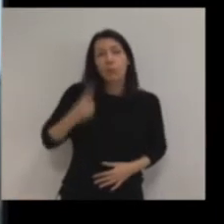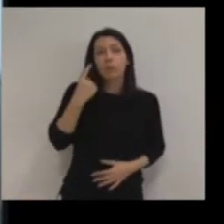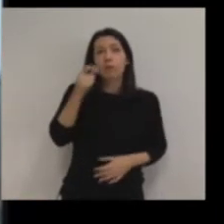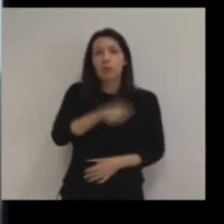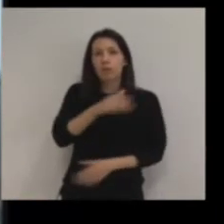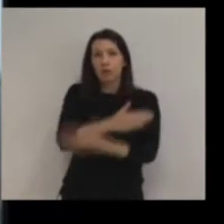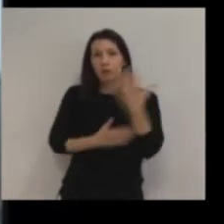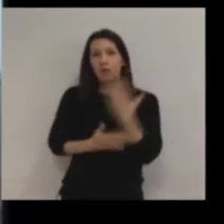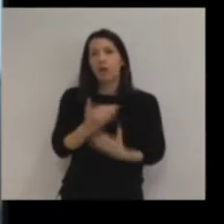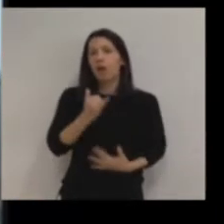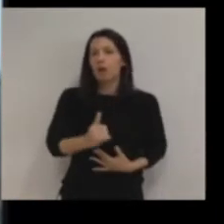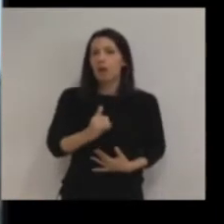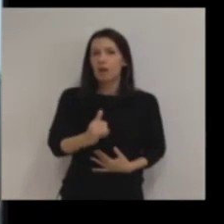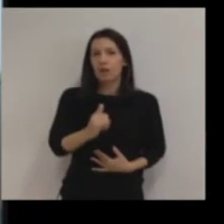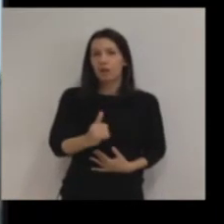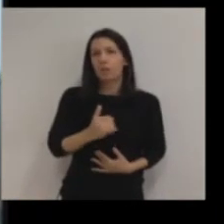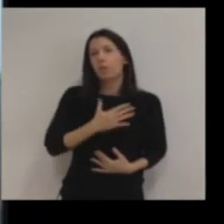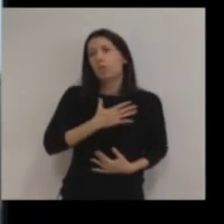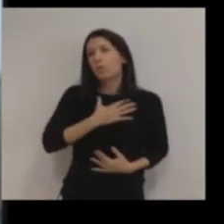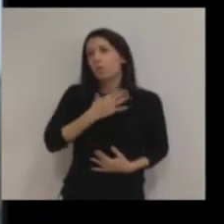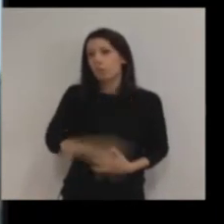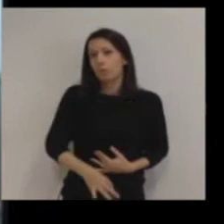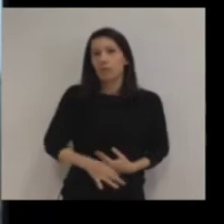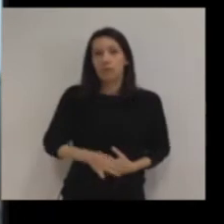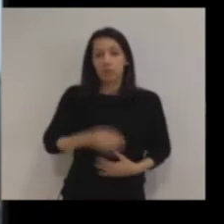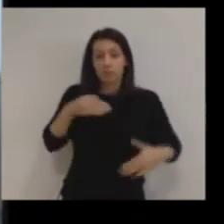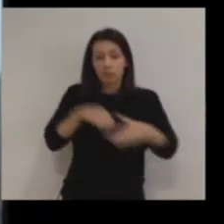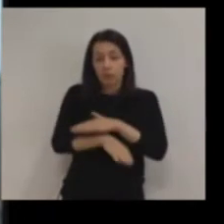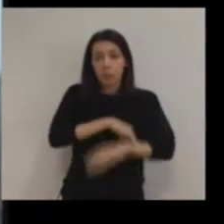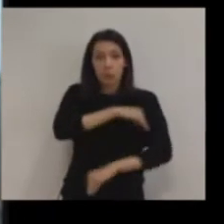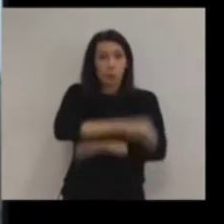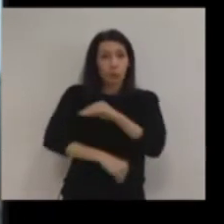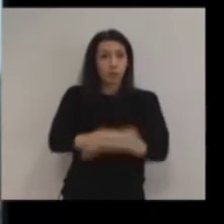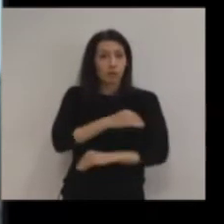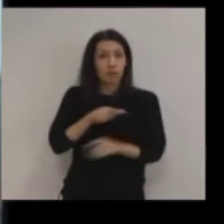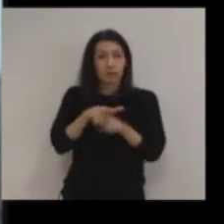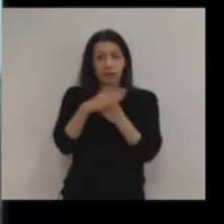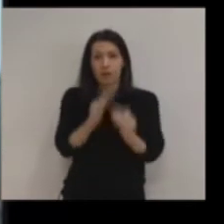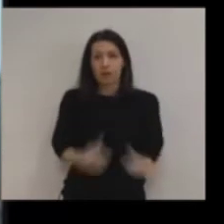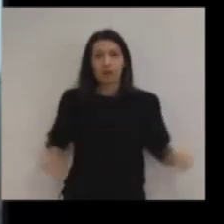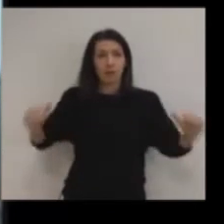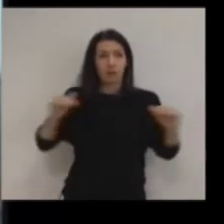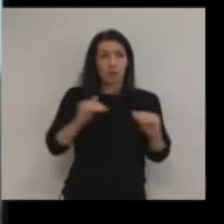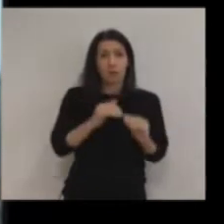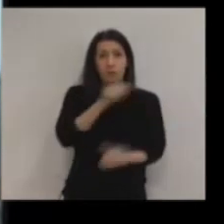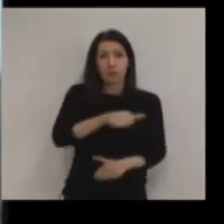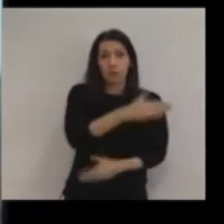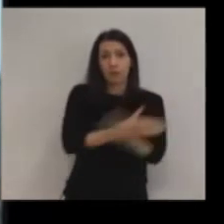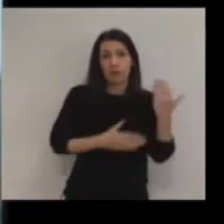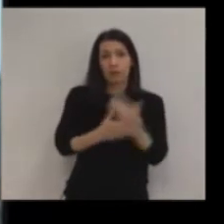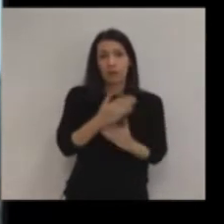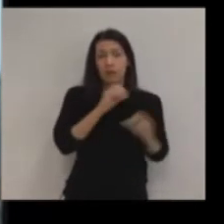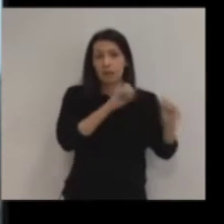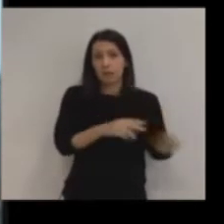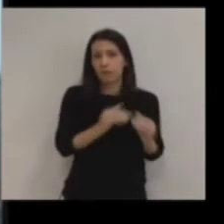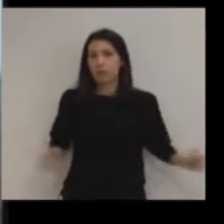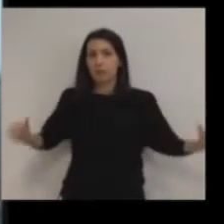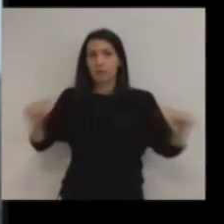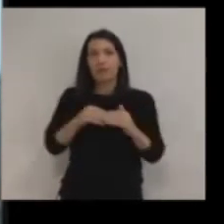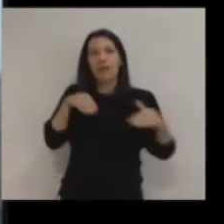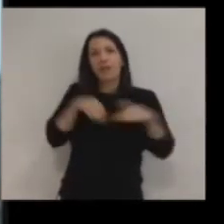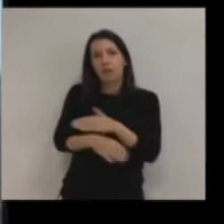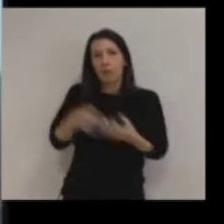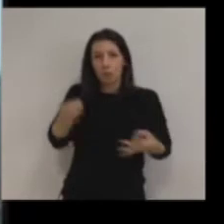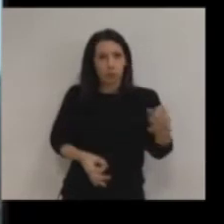las personas con discapacidad, puedan hacer uso en igualdad de condiciones del acceso a la